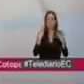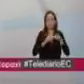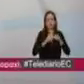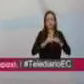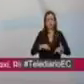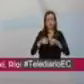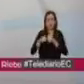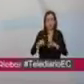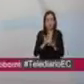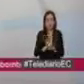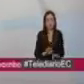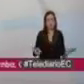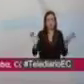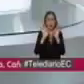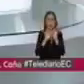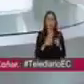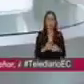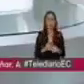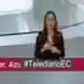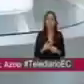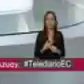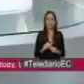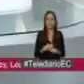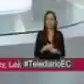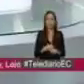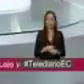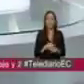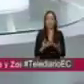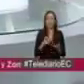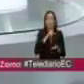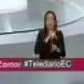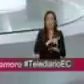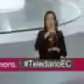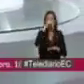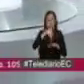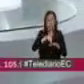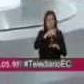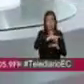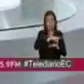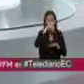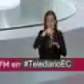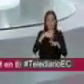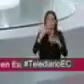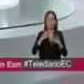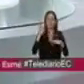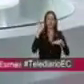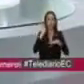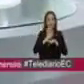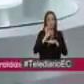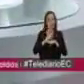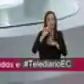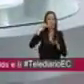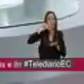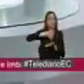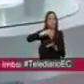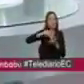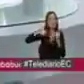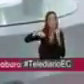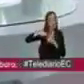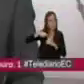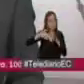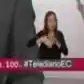muy importante muy grande sin duda claro y lógicamente en la provincia de pichincha está la capital del ecuador la población en la ciudad con más